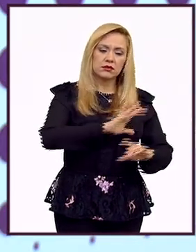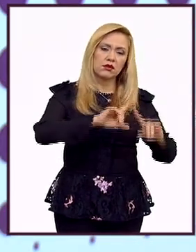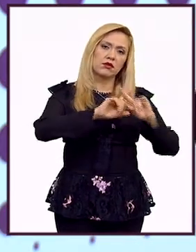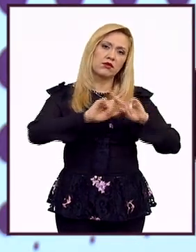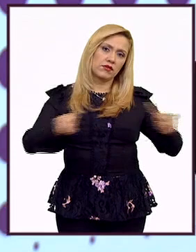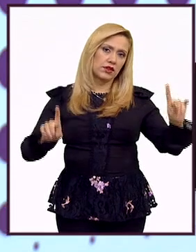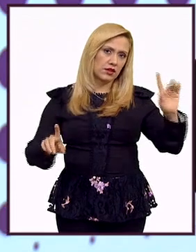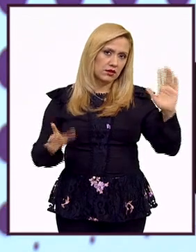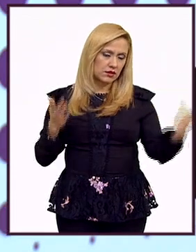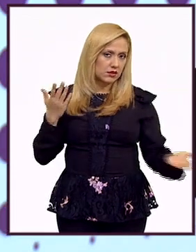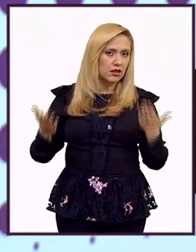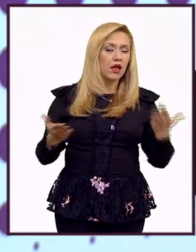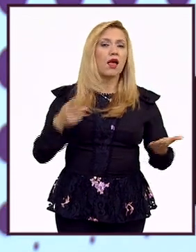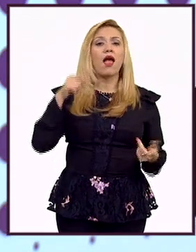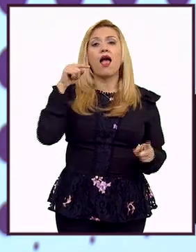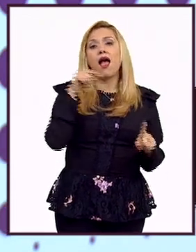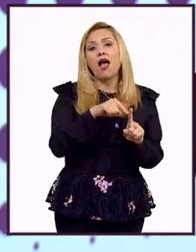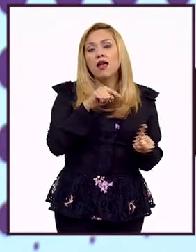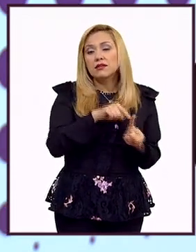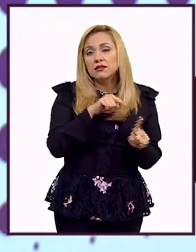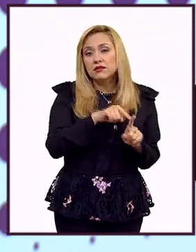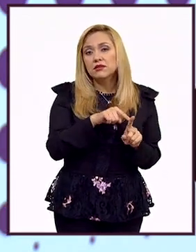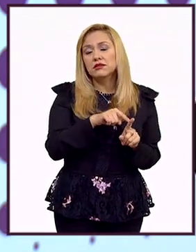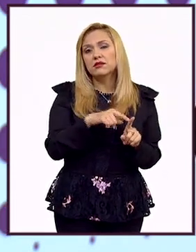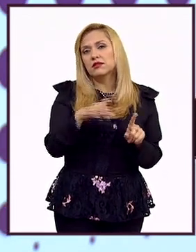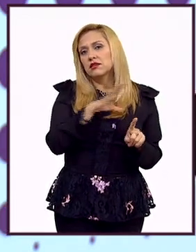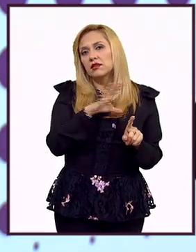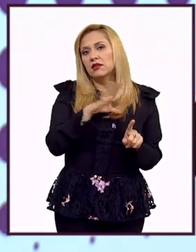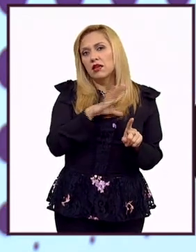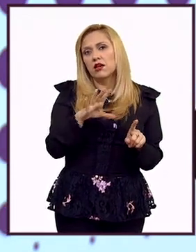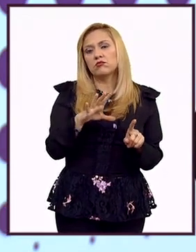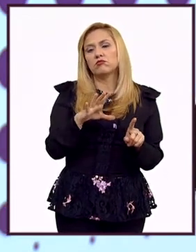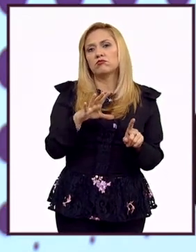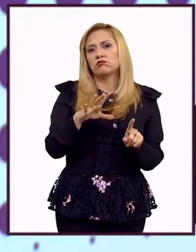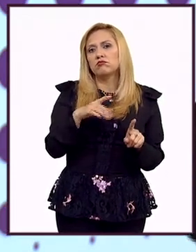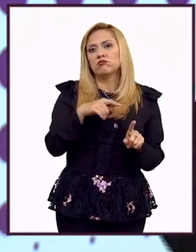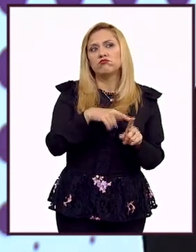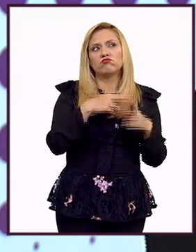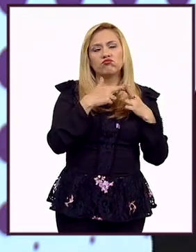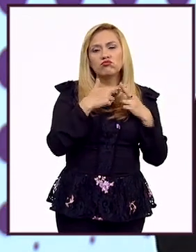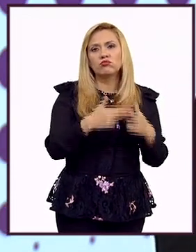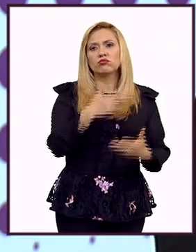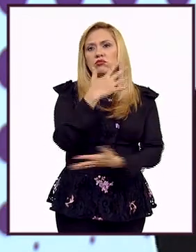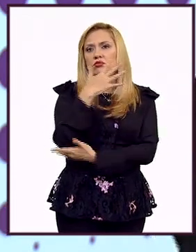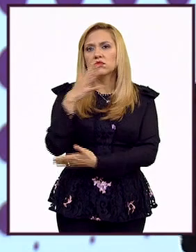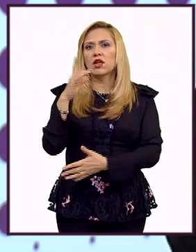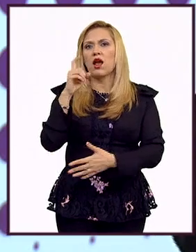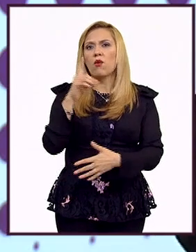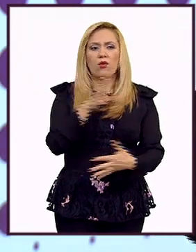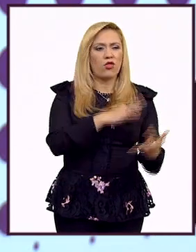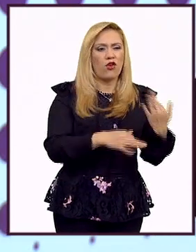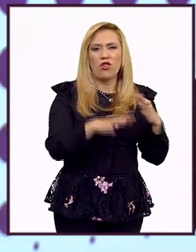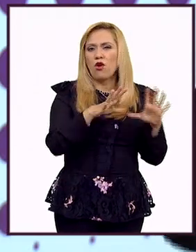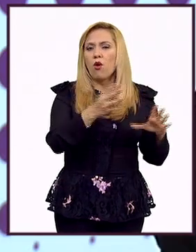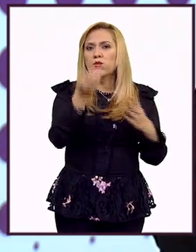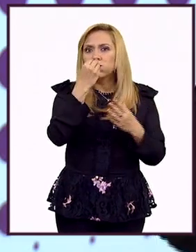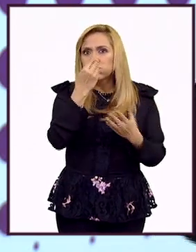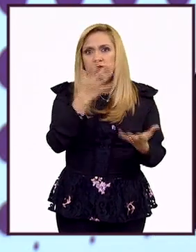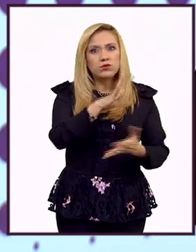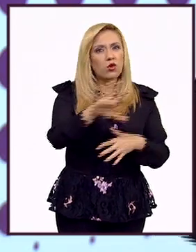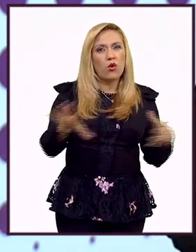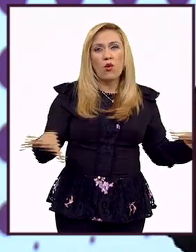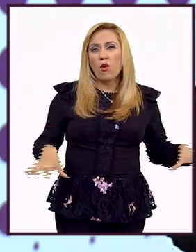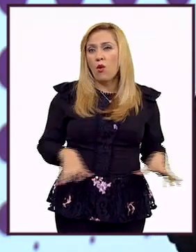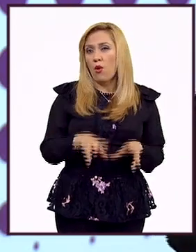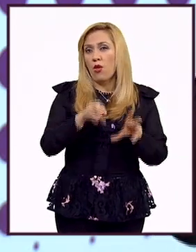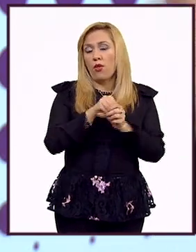distinta, y entonces ahí están las principales fuentes de recursos en estos momentos, ¿no? De recursos, no solamente la tierra, estamos ya hablando